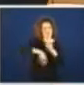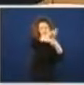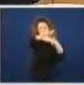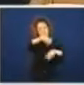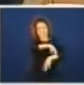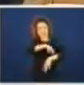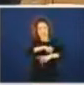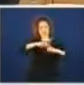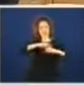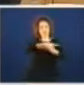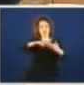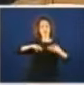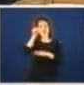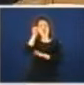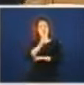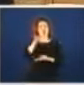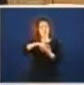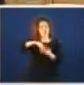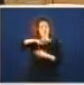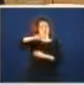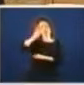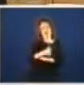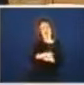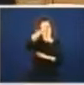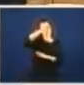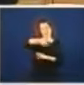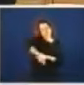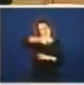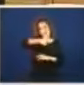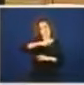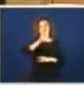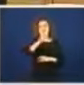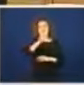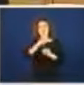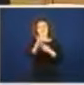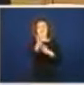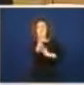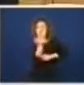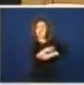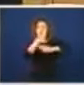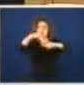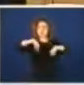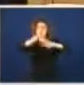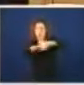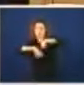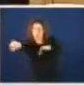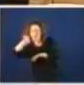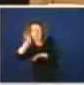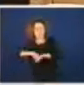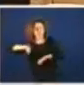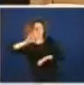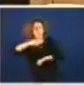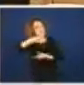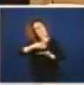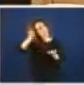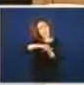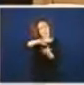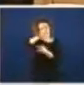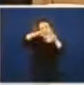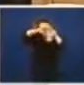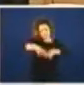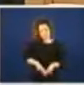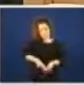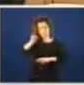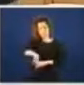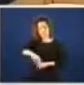Ourense Condeado por defraudar fondos públicos E novamente imputado Os alcaldes populares